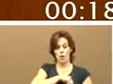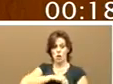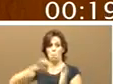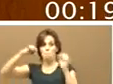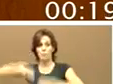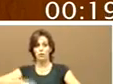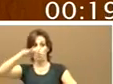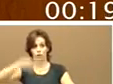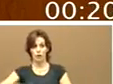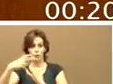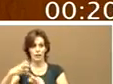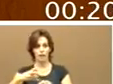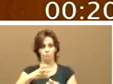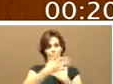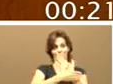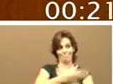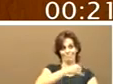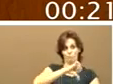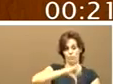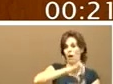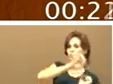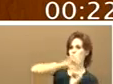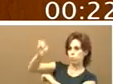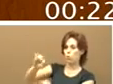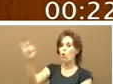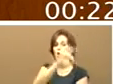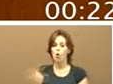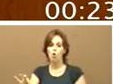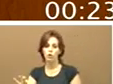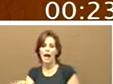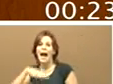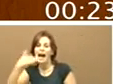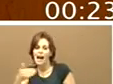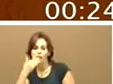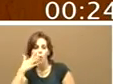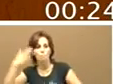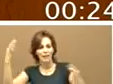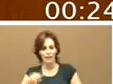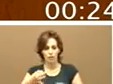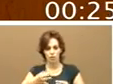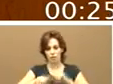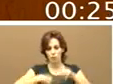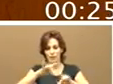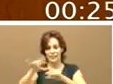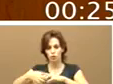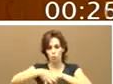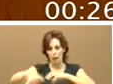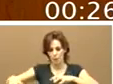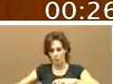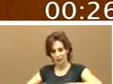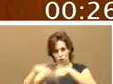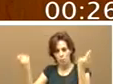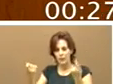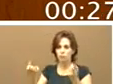catalán, así como cualquier otra propuesta que ponga en riesgo la solidaridad y la cohesión territorial de España, a